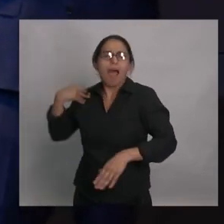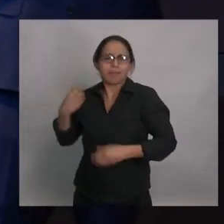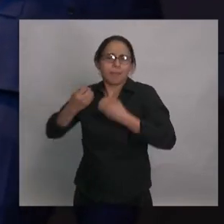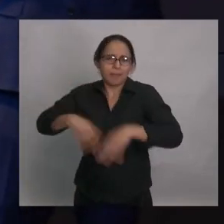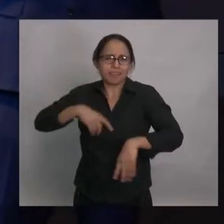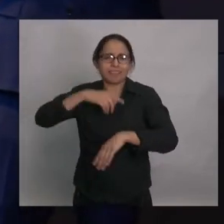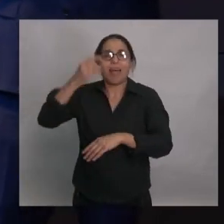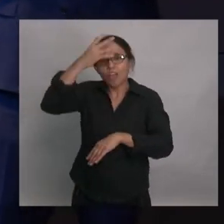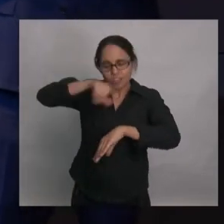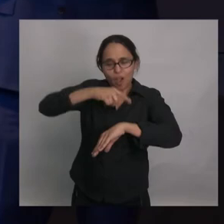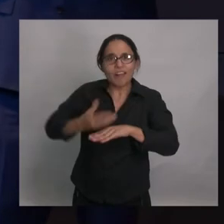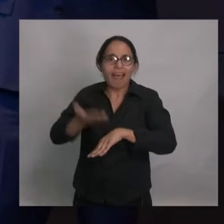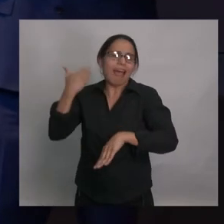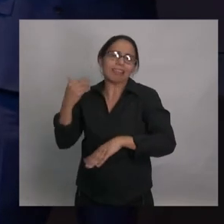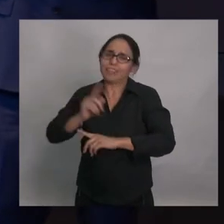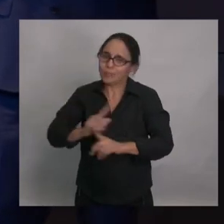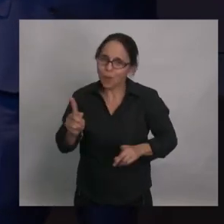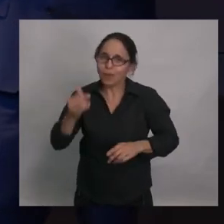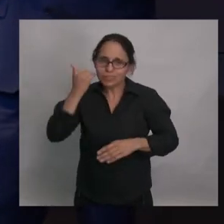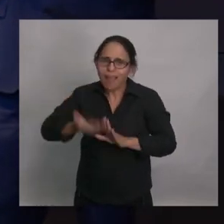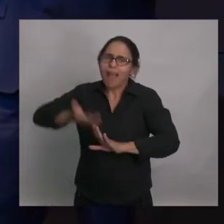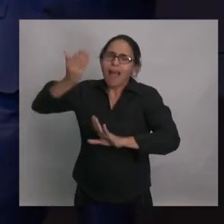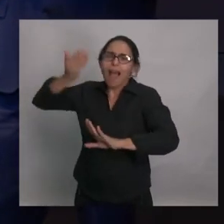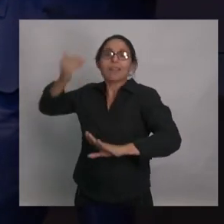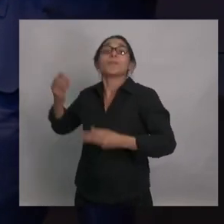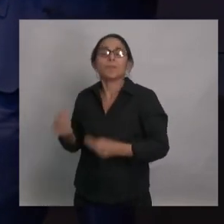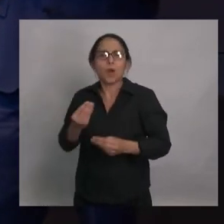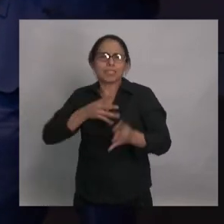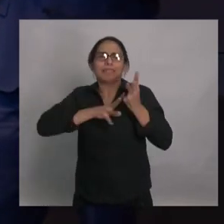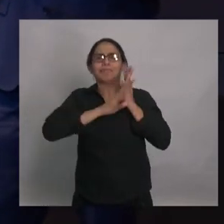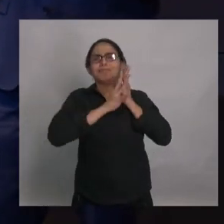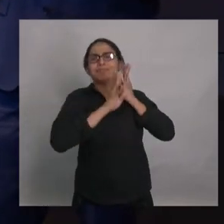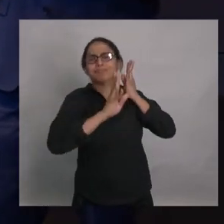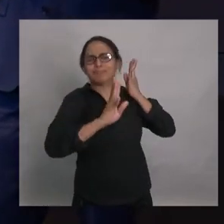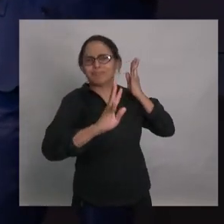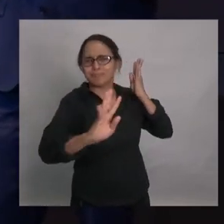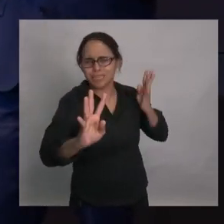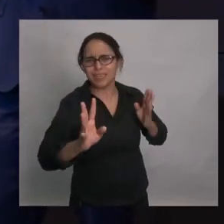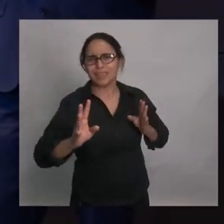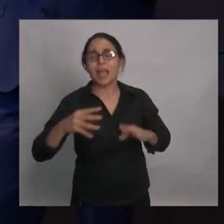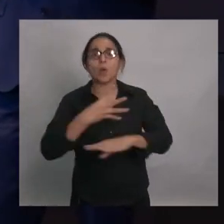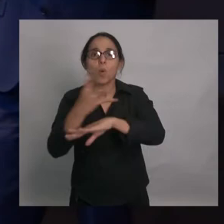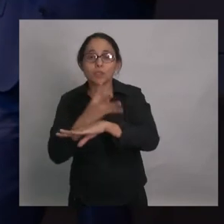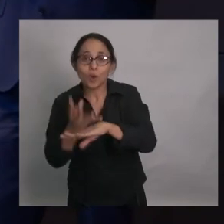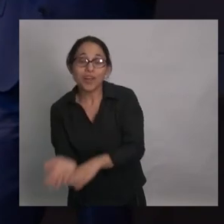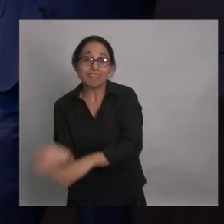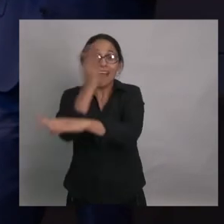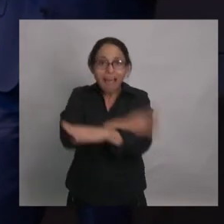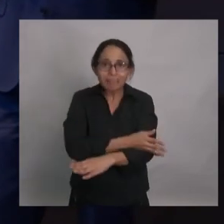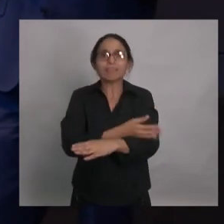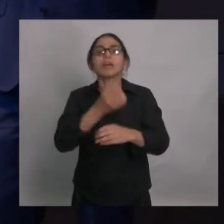compañeras y compañeros hicieron filas kilométricas de 4 horas antes de que abrían la